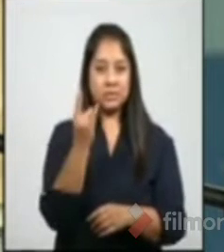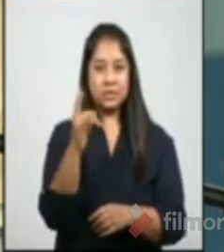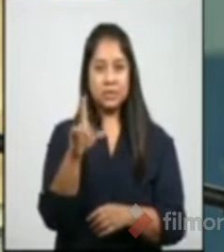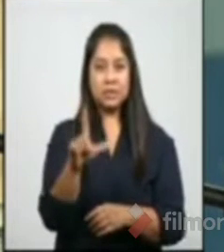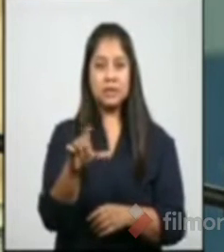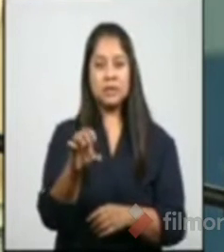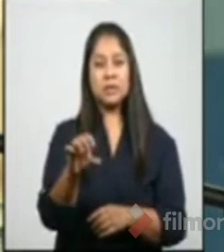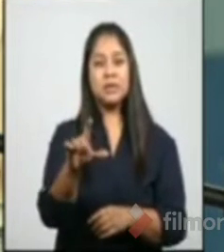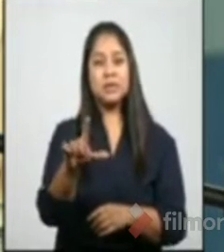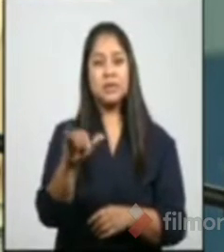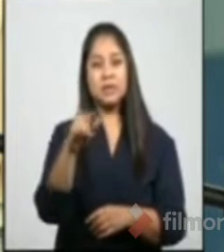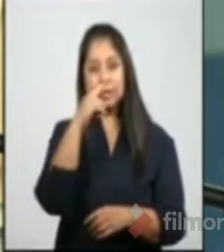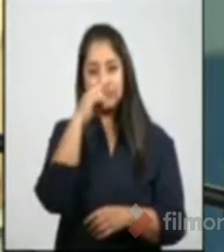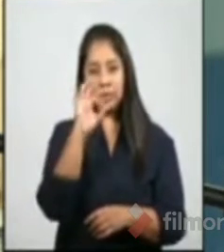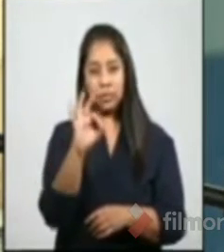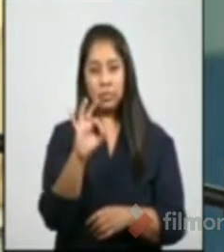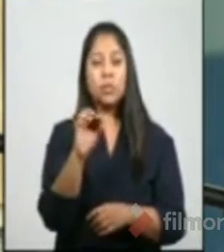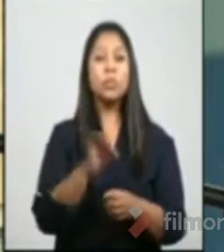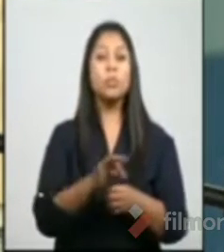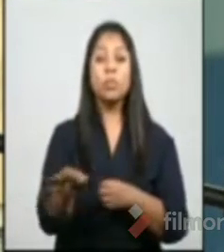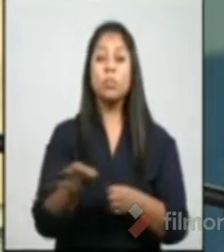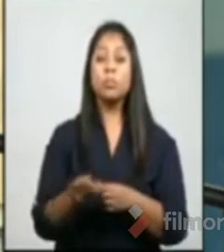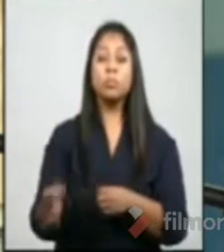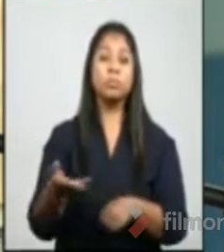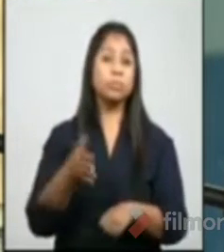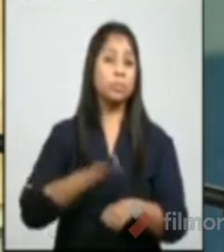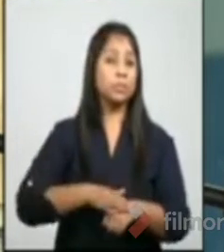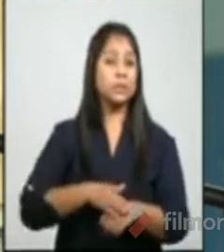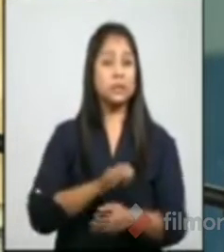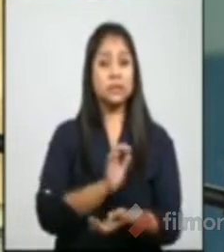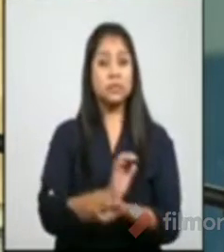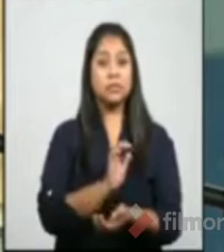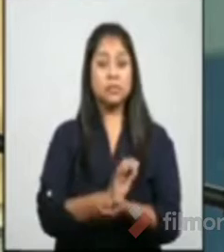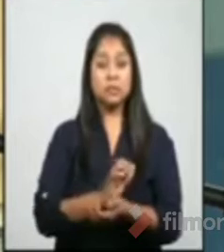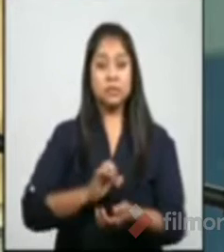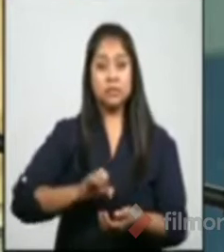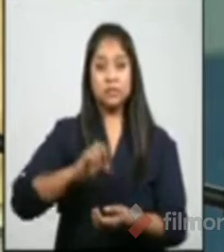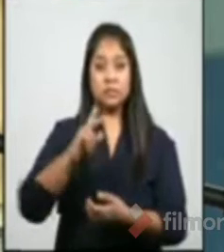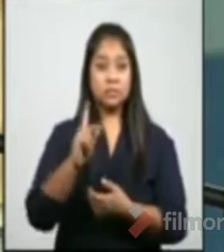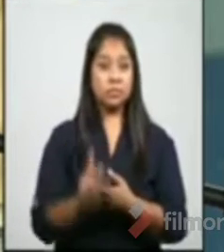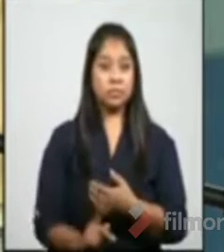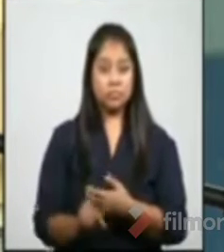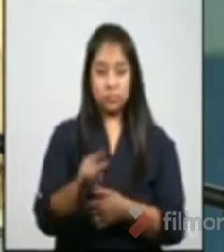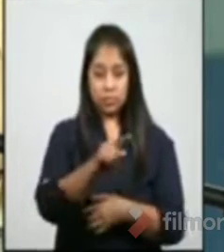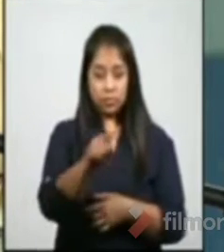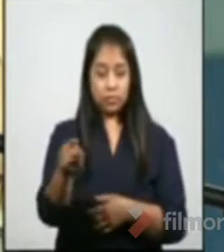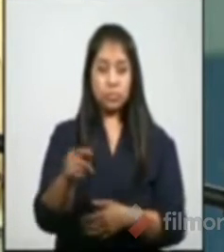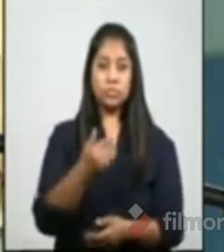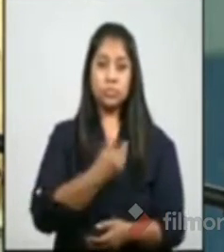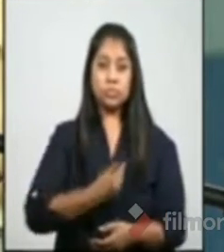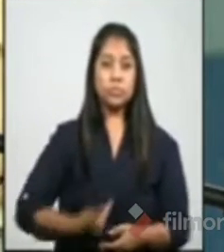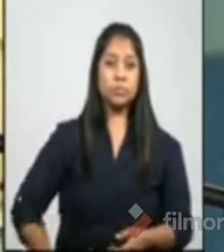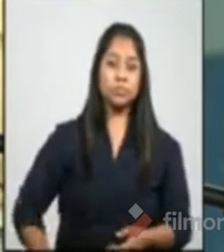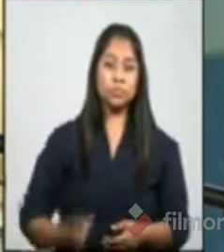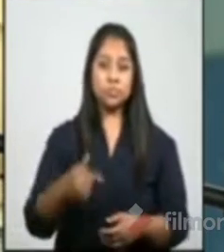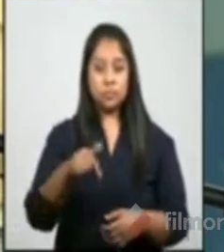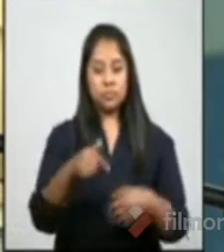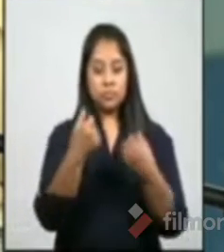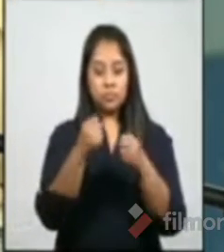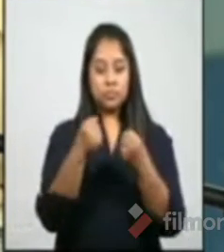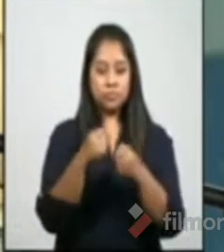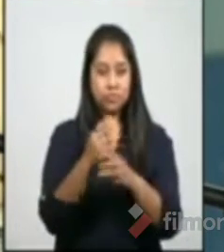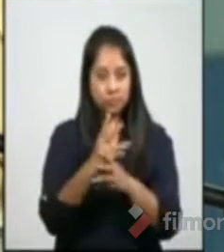en espera de los proyectos que en su gobierno están